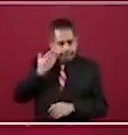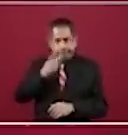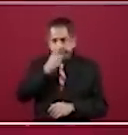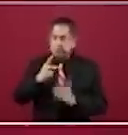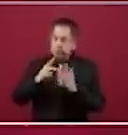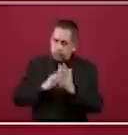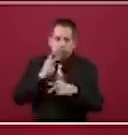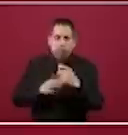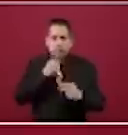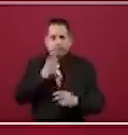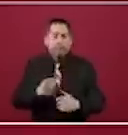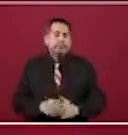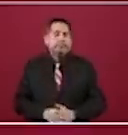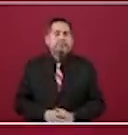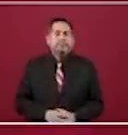lo repito,